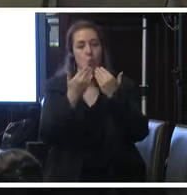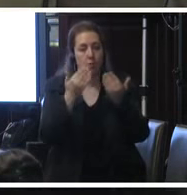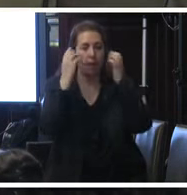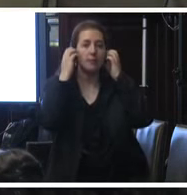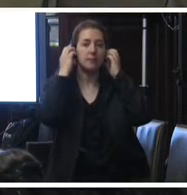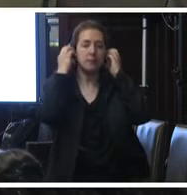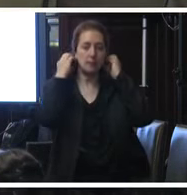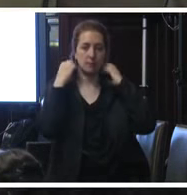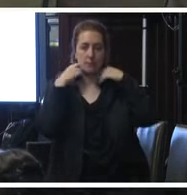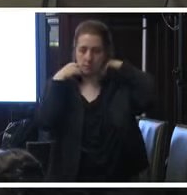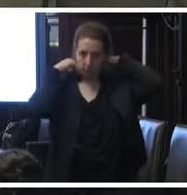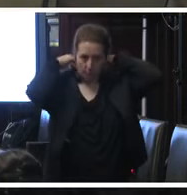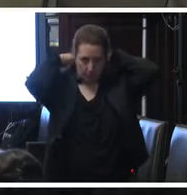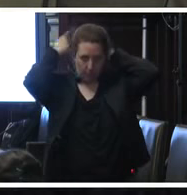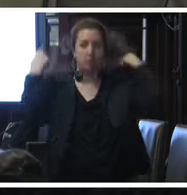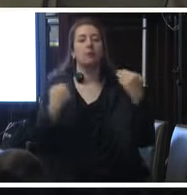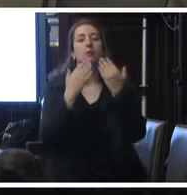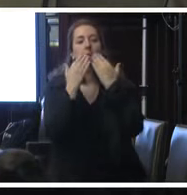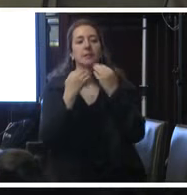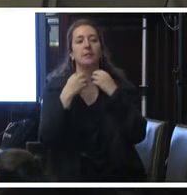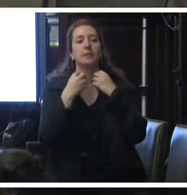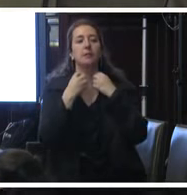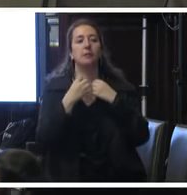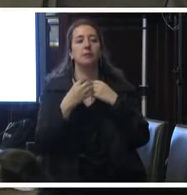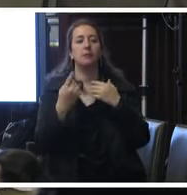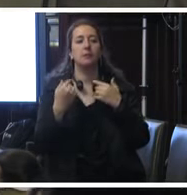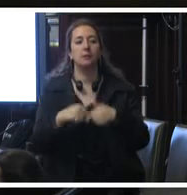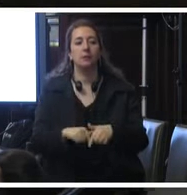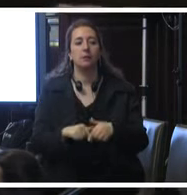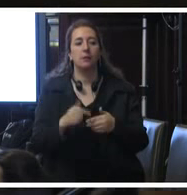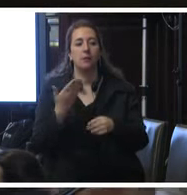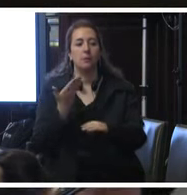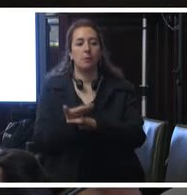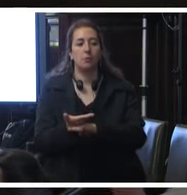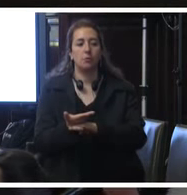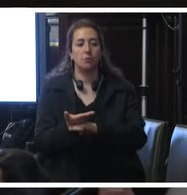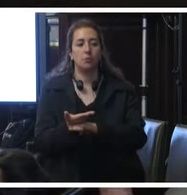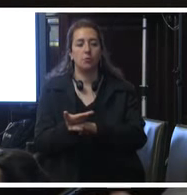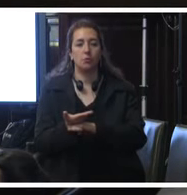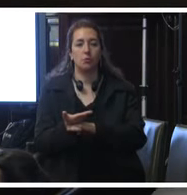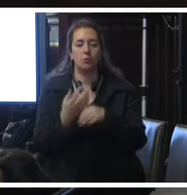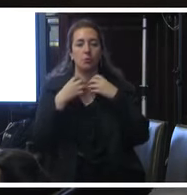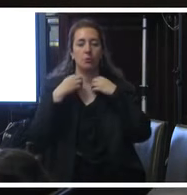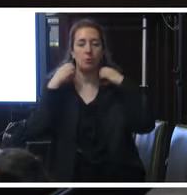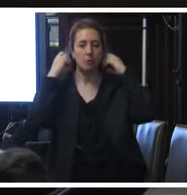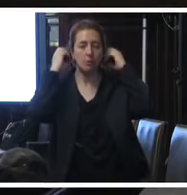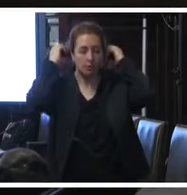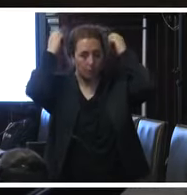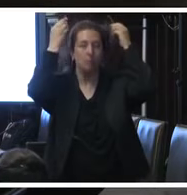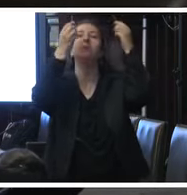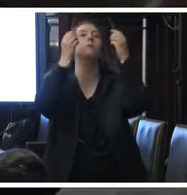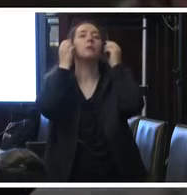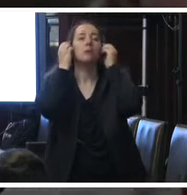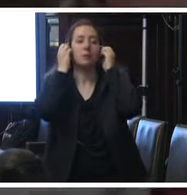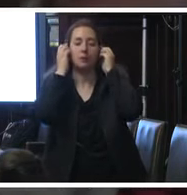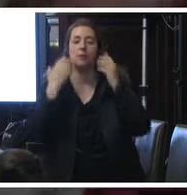Agradecer a las dignas representantes de las organizaciones solicitantes. Excuse me, Could somebody do something about the